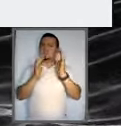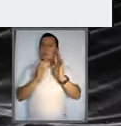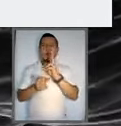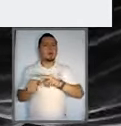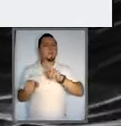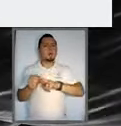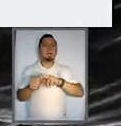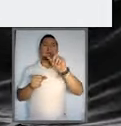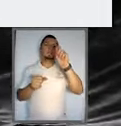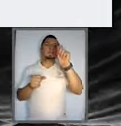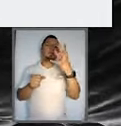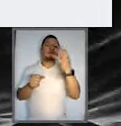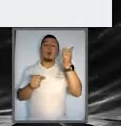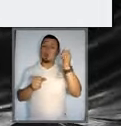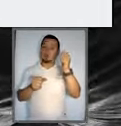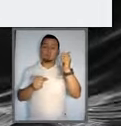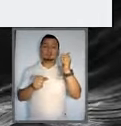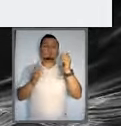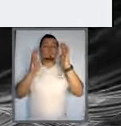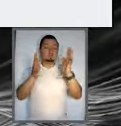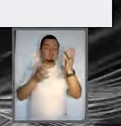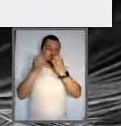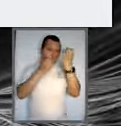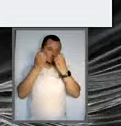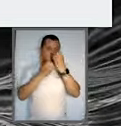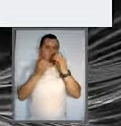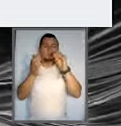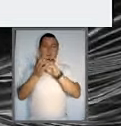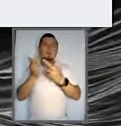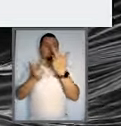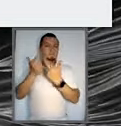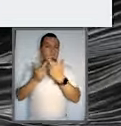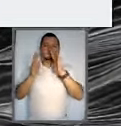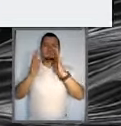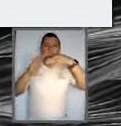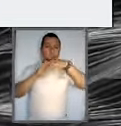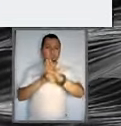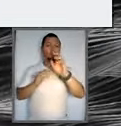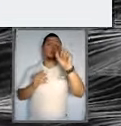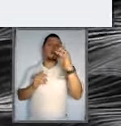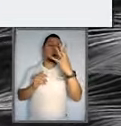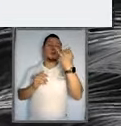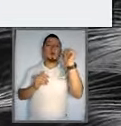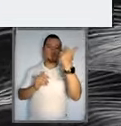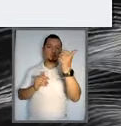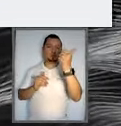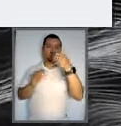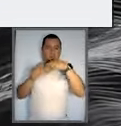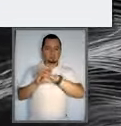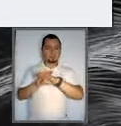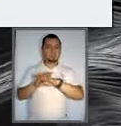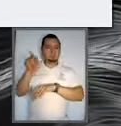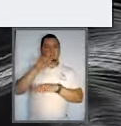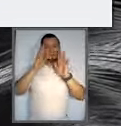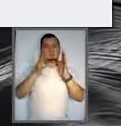especialistas para el 24 de agosto, que es cuando está previsto el regreso a clase. Claro, hace un momento